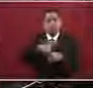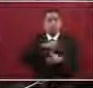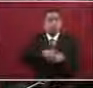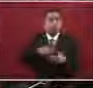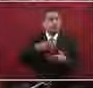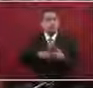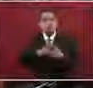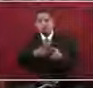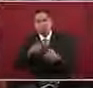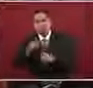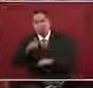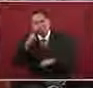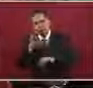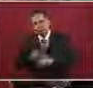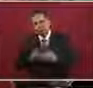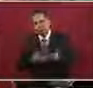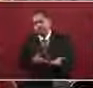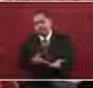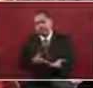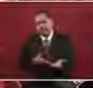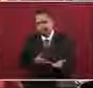que